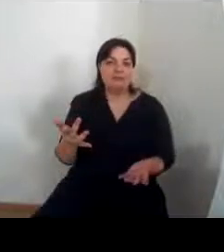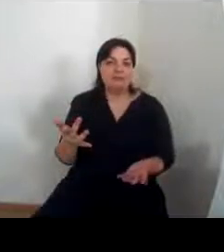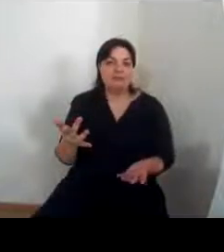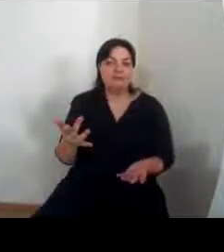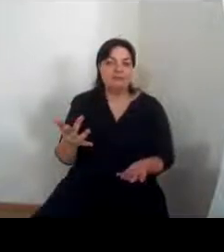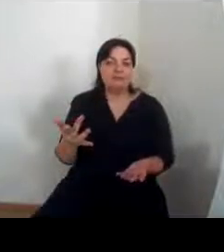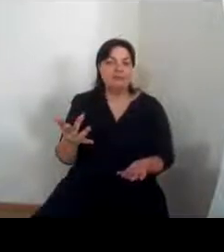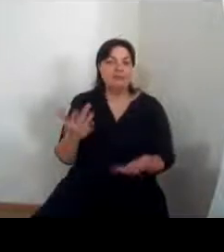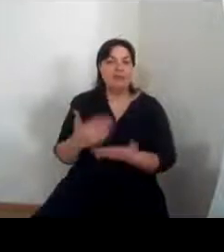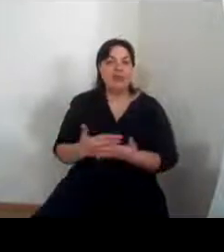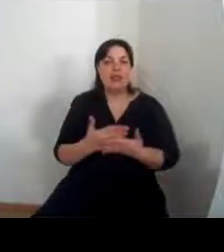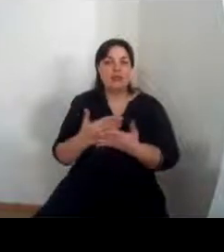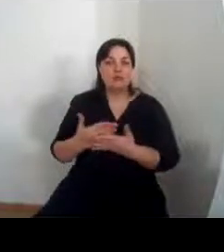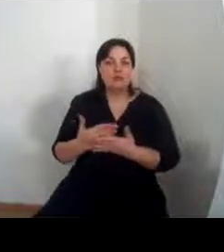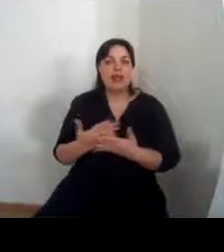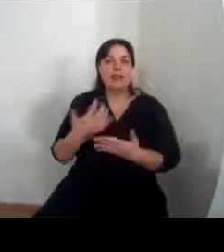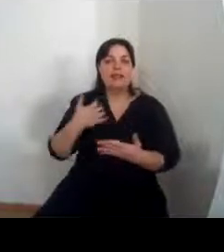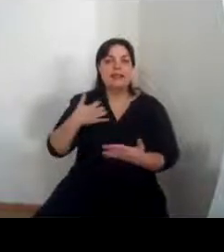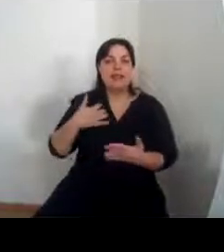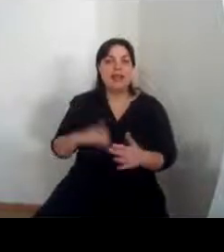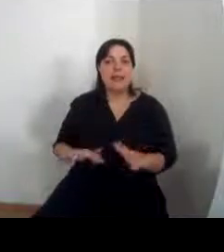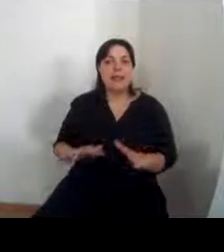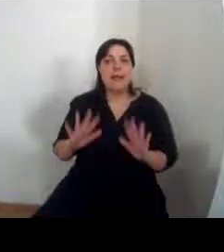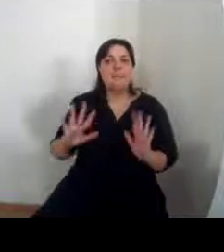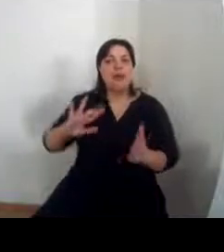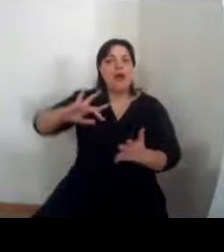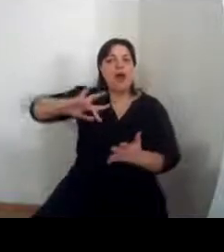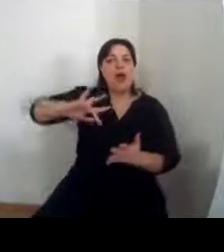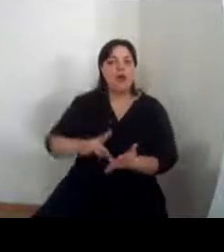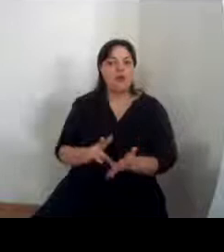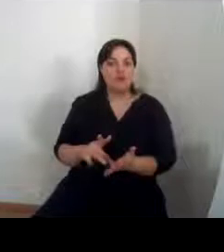están muy estudiadas, pero no agotadas,